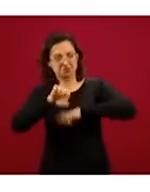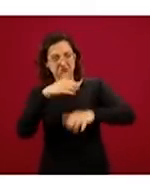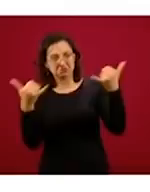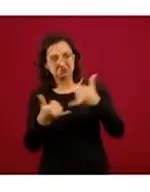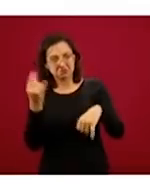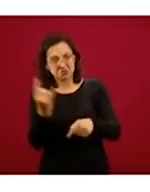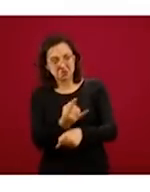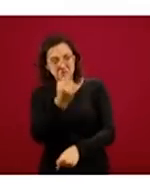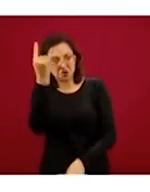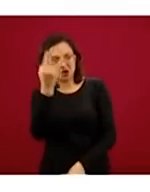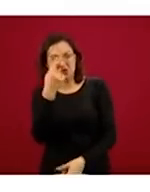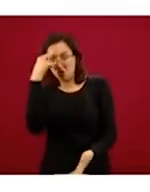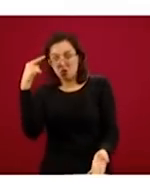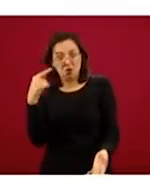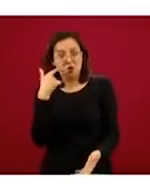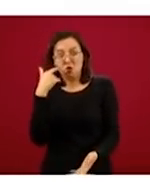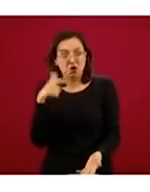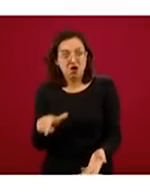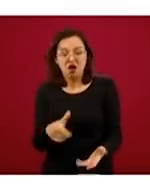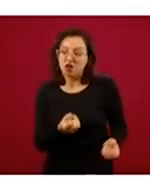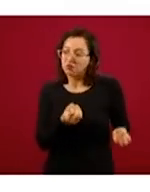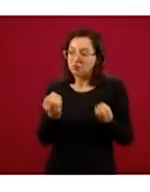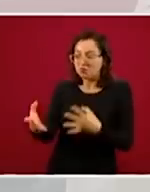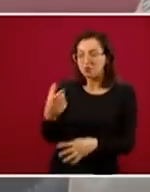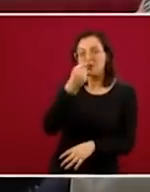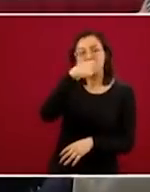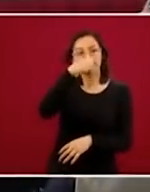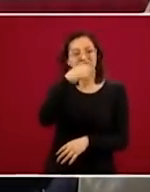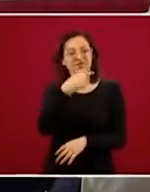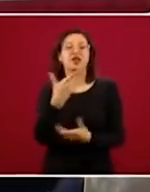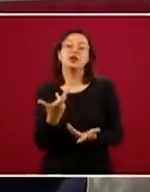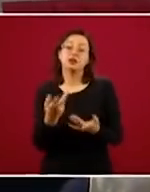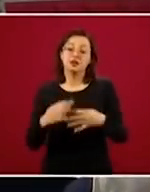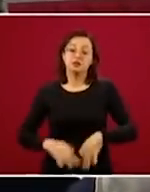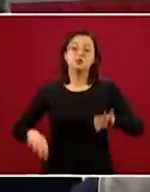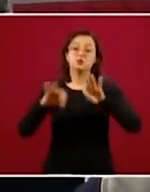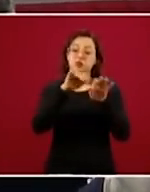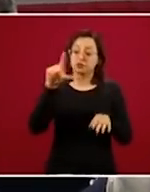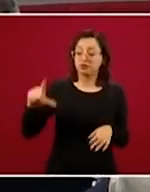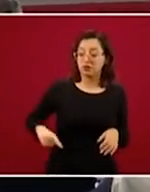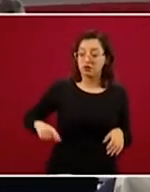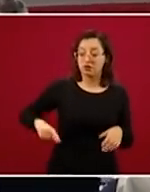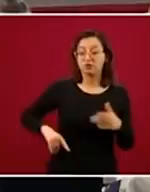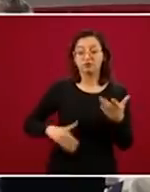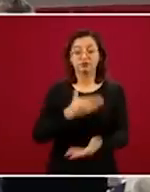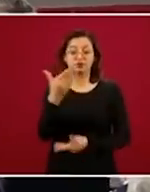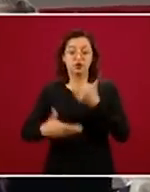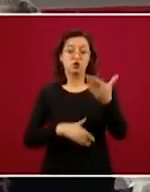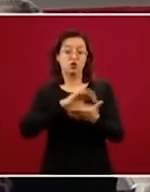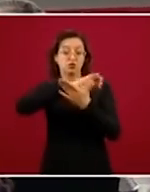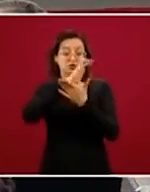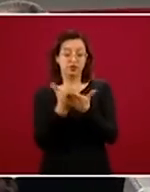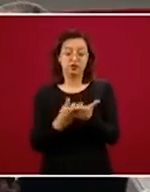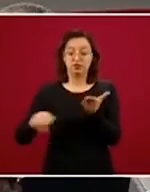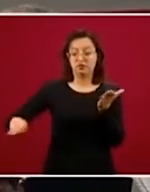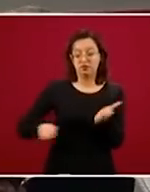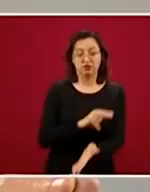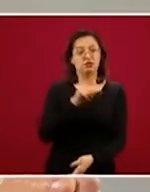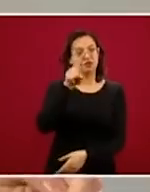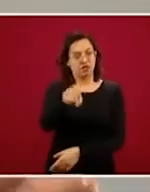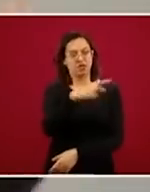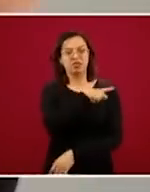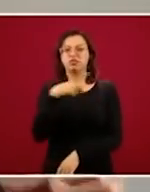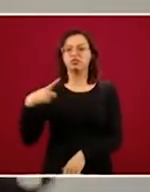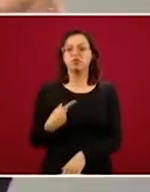privada y aquí hemos también comentado la importancia de que los funcionarios que firmaron los contratos ejerzan su